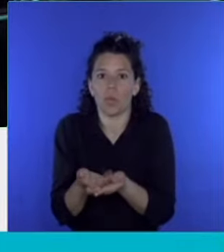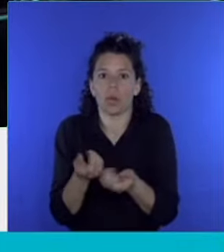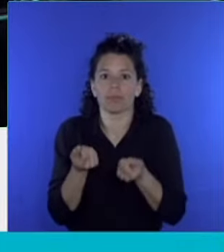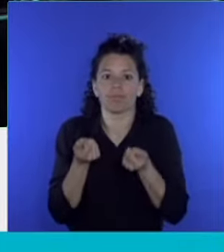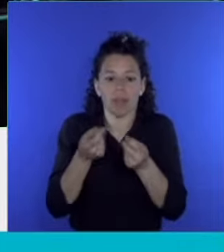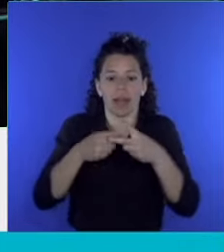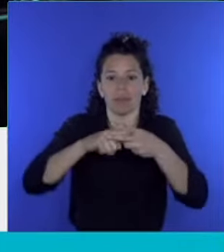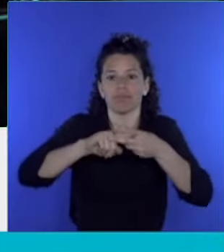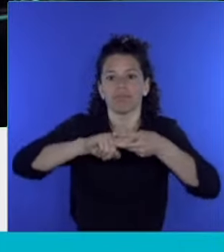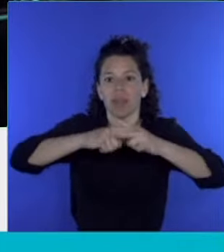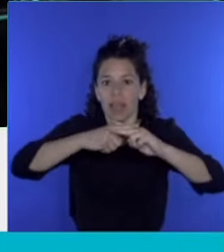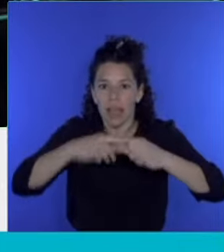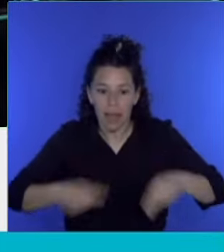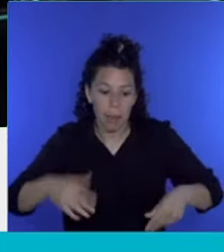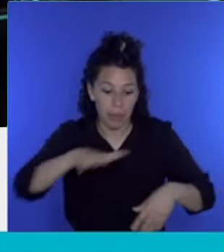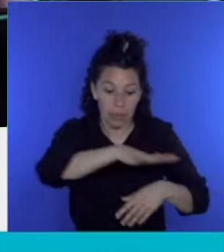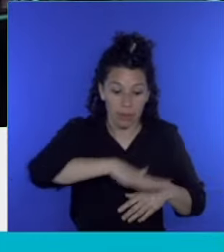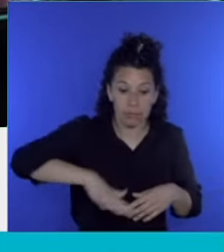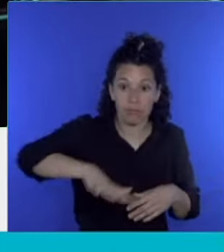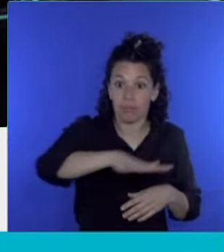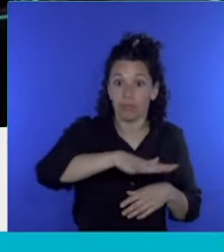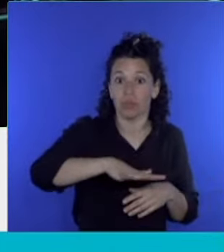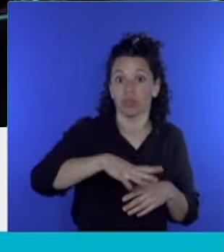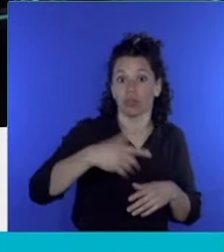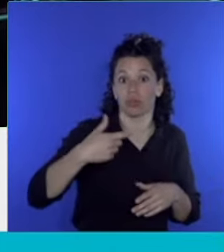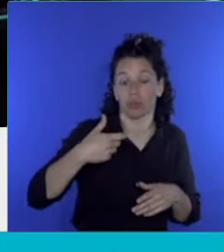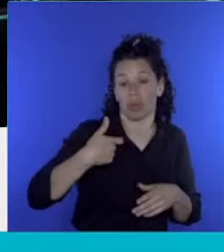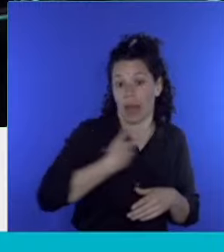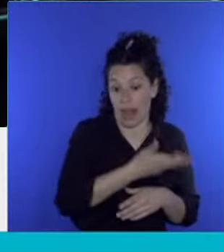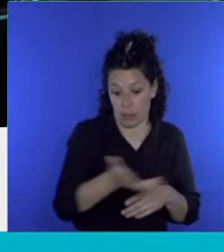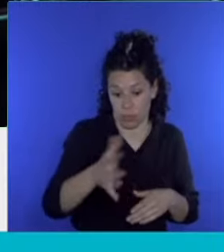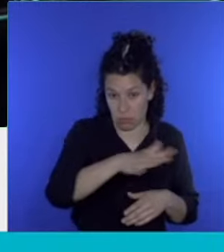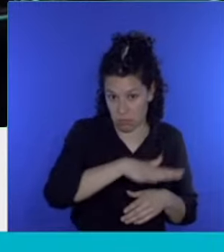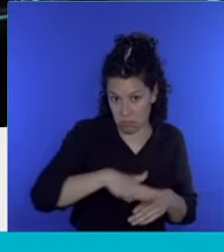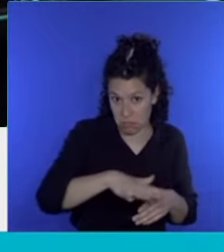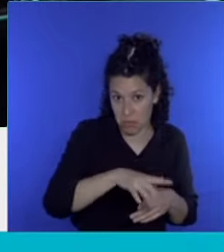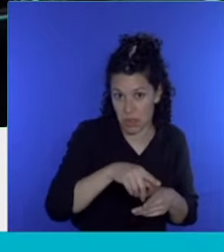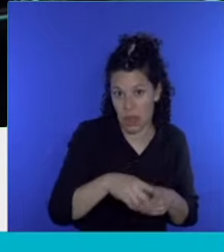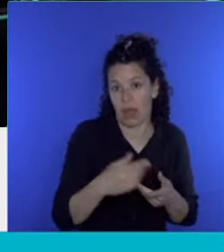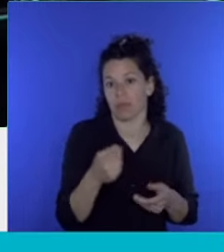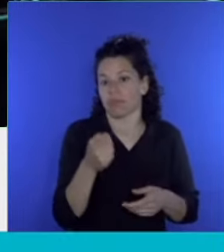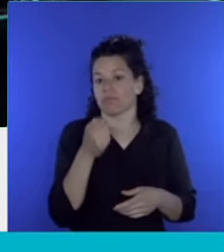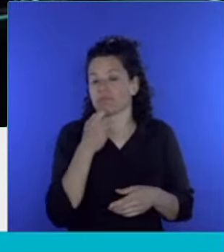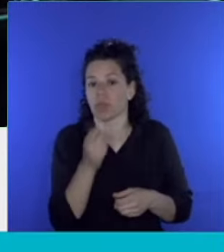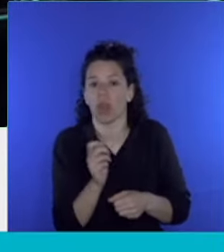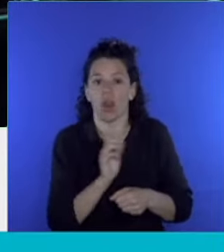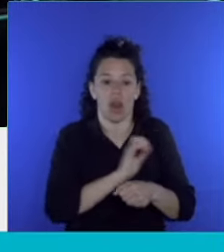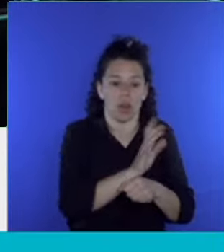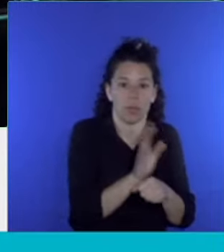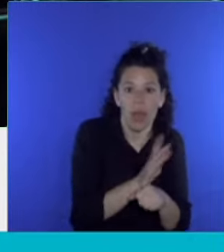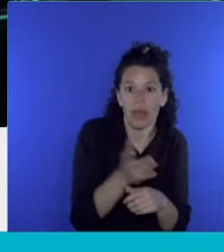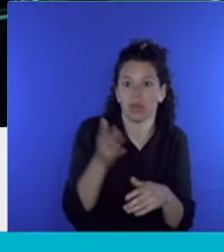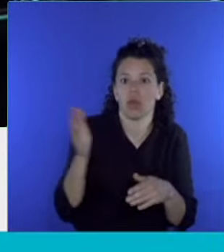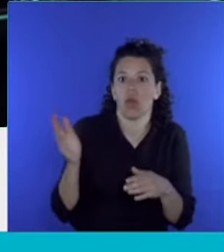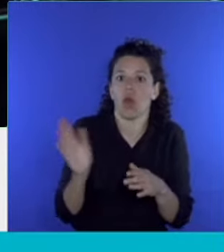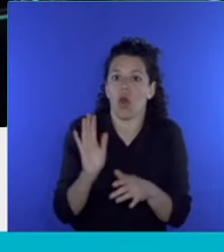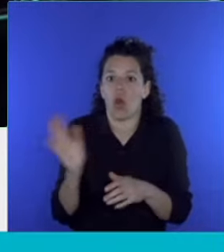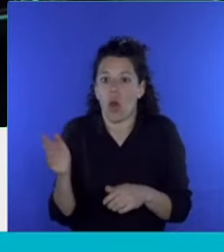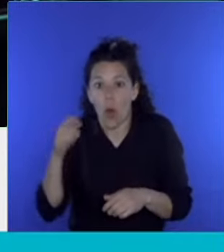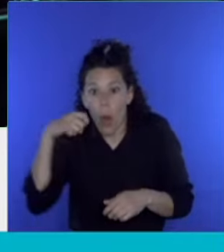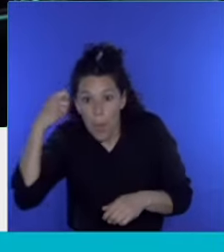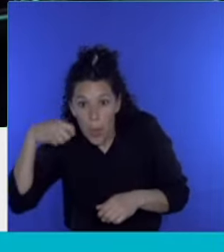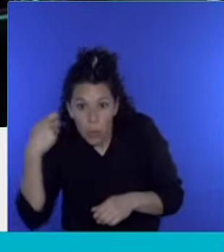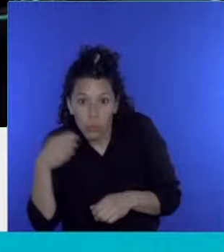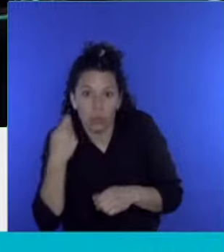herramienta a un sector de nuestra sociedad que son los actores que son los productores que la están